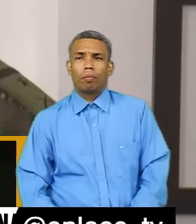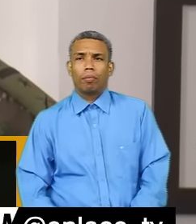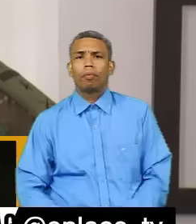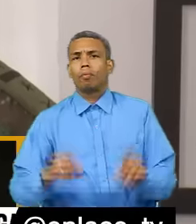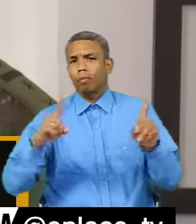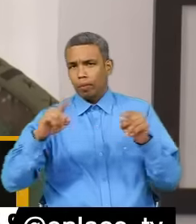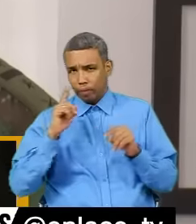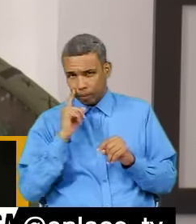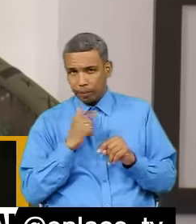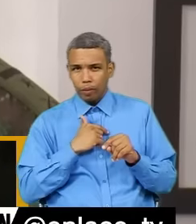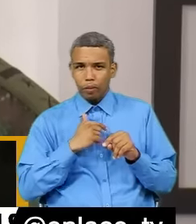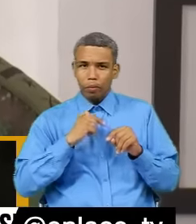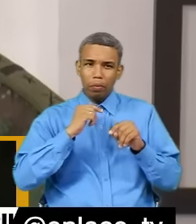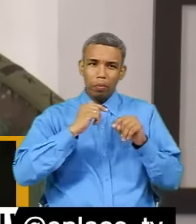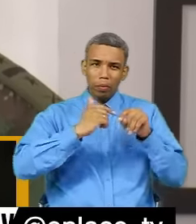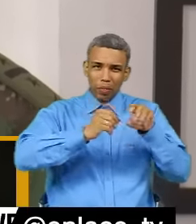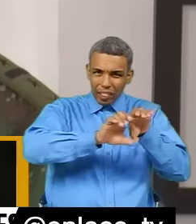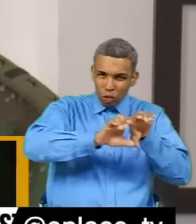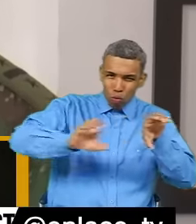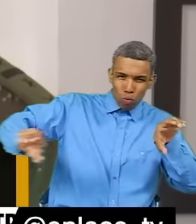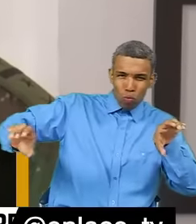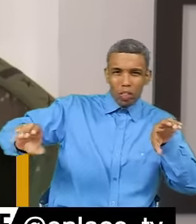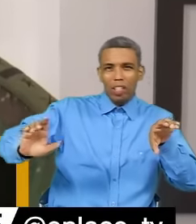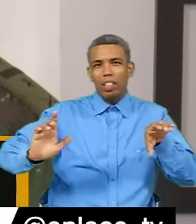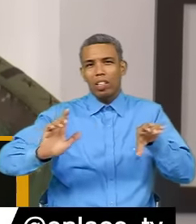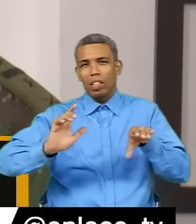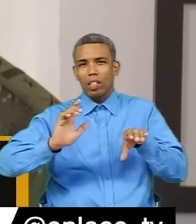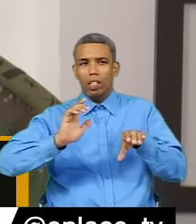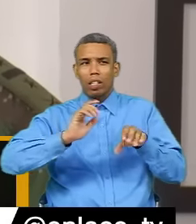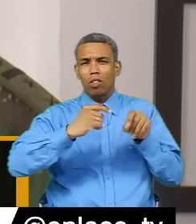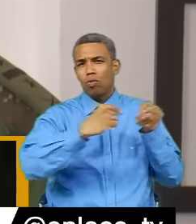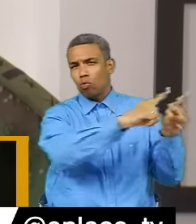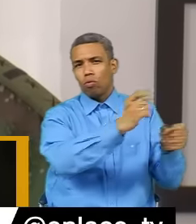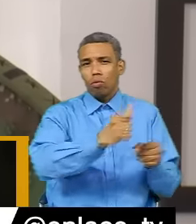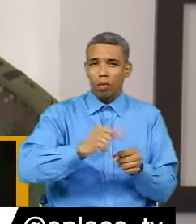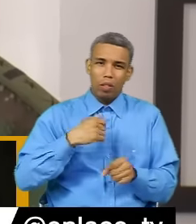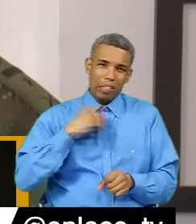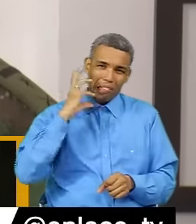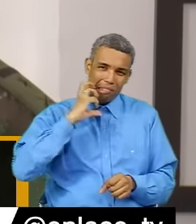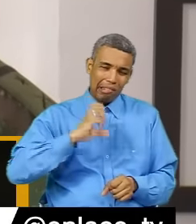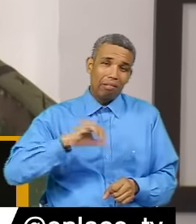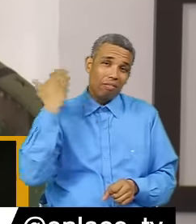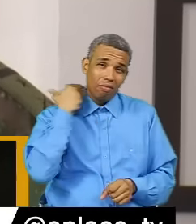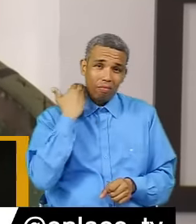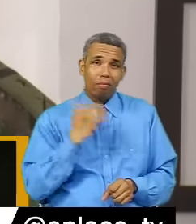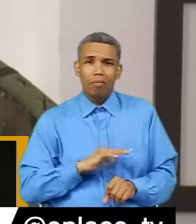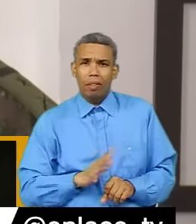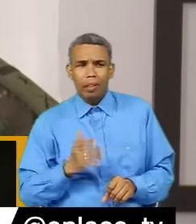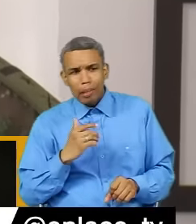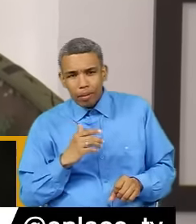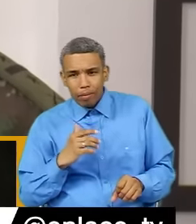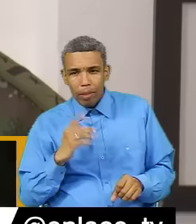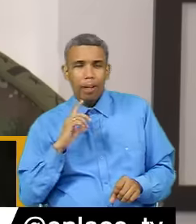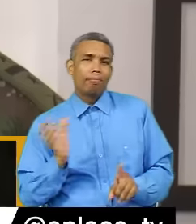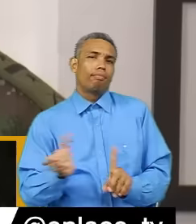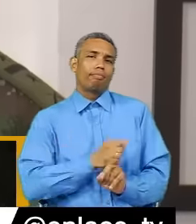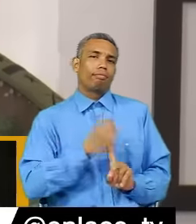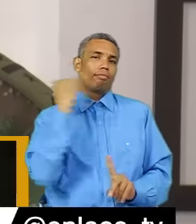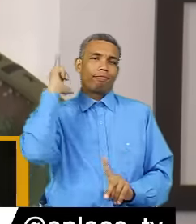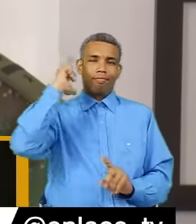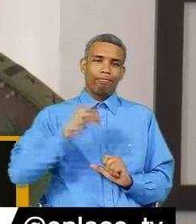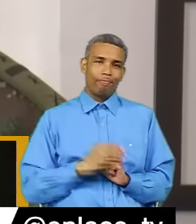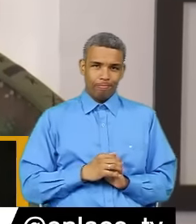las coordinaciones con los supervisores de seguridad de la empresa y se procede a recuperar este material. Que aquí